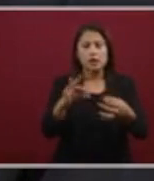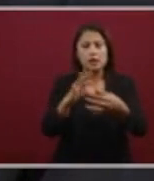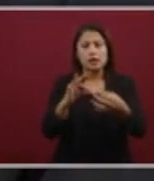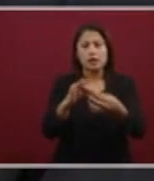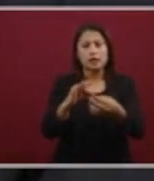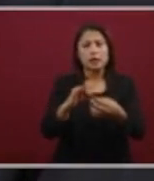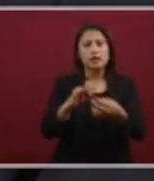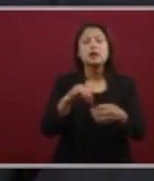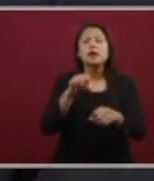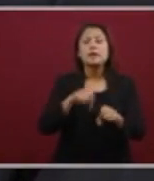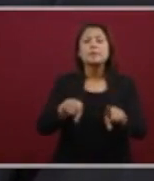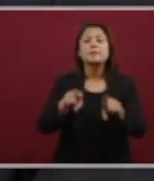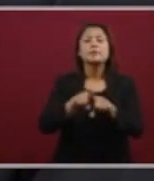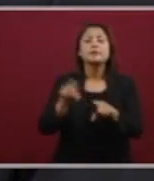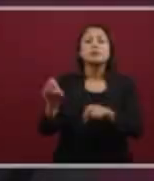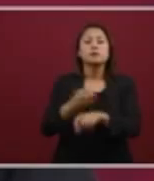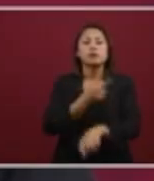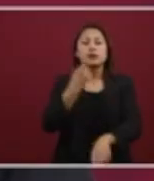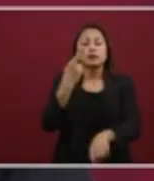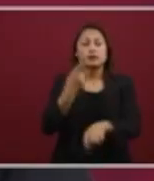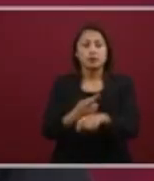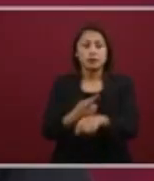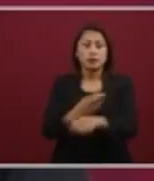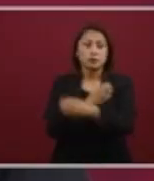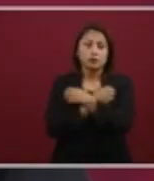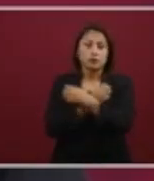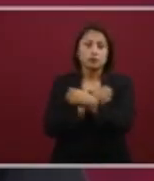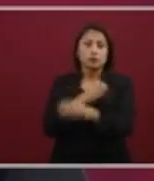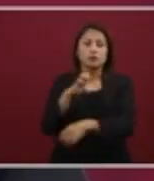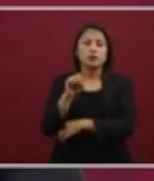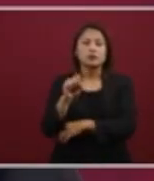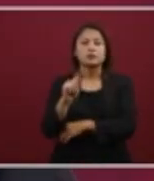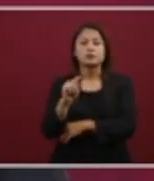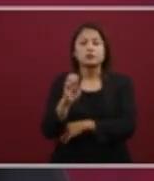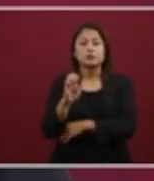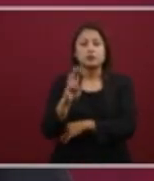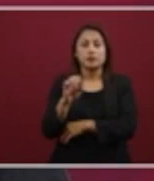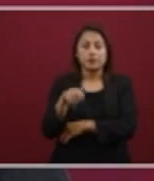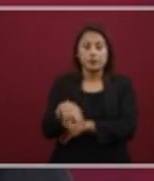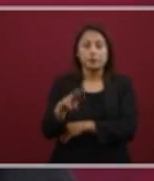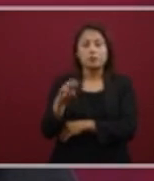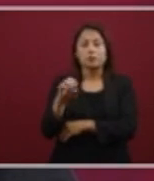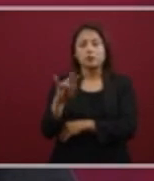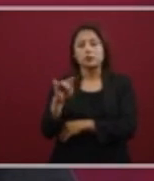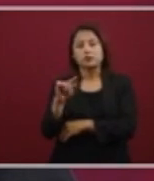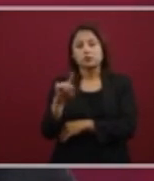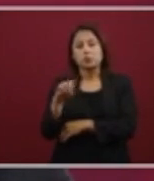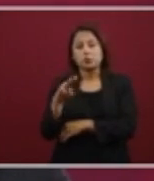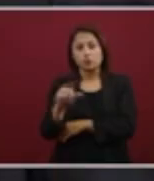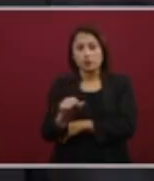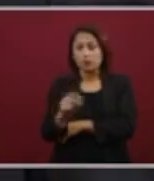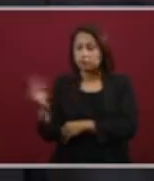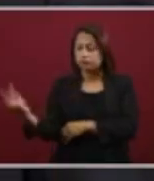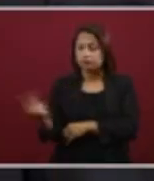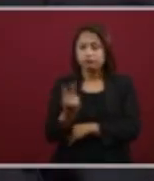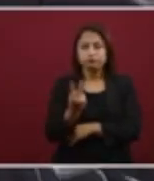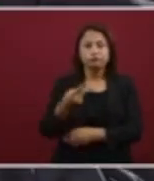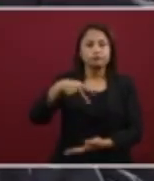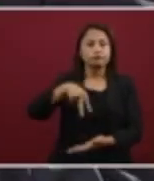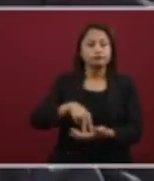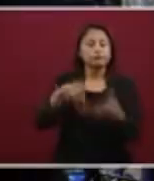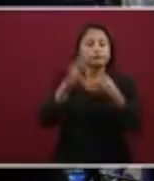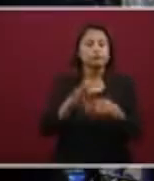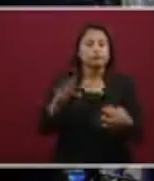de Educación, Esteban Moctezuma, y se va a informar bien sobre este caso. Que se